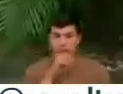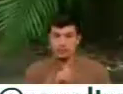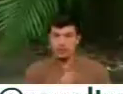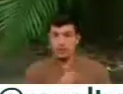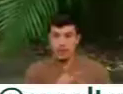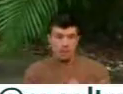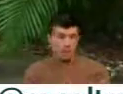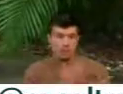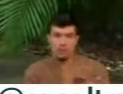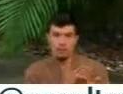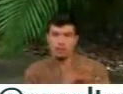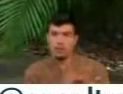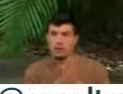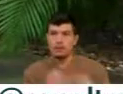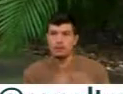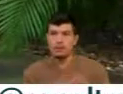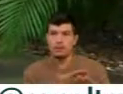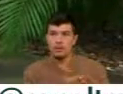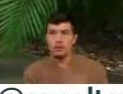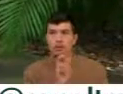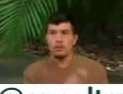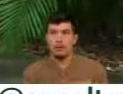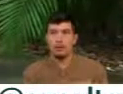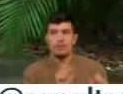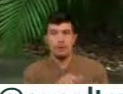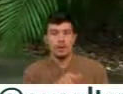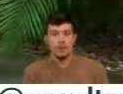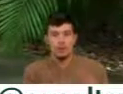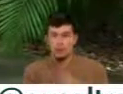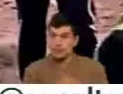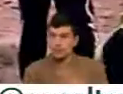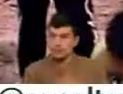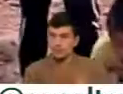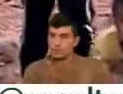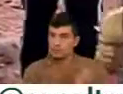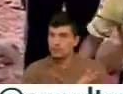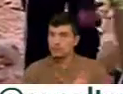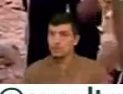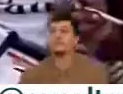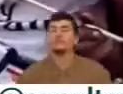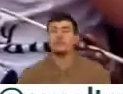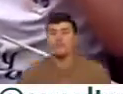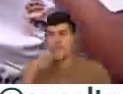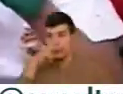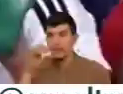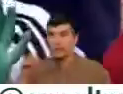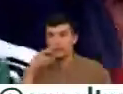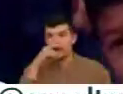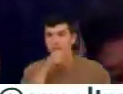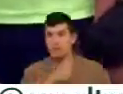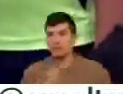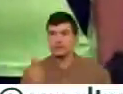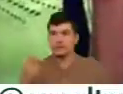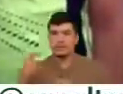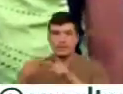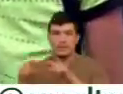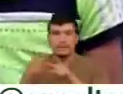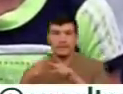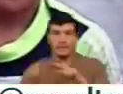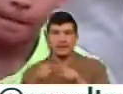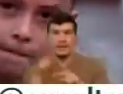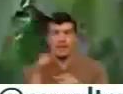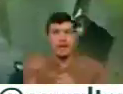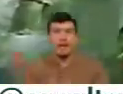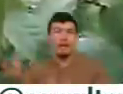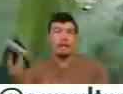lista escolar y llevarle los útiles escolares a un adolescente para que continúe estudiando. Niños y niñas pertenecientes a diferentes sectores están a